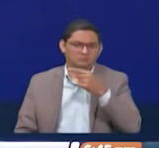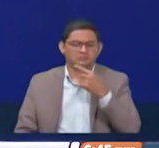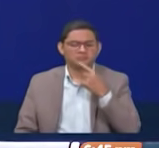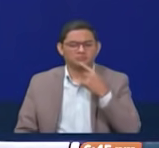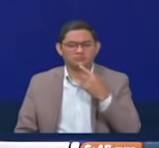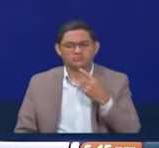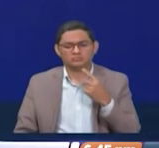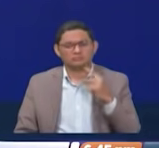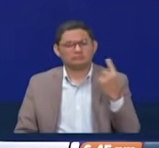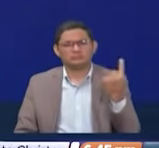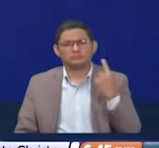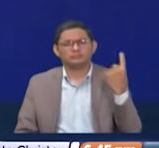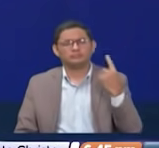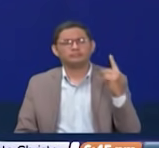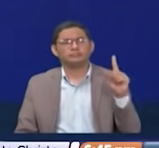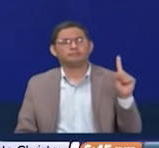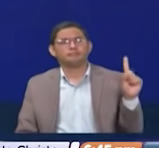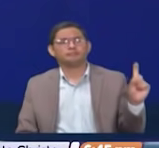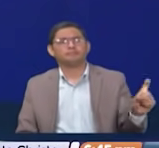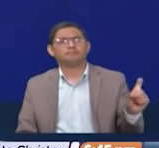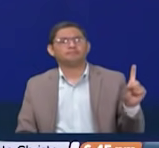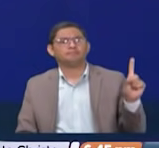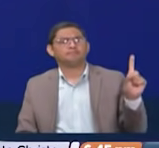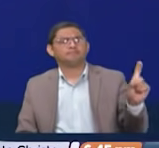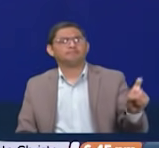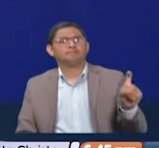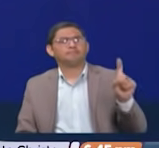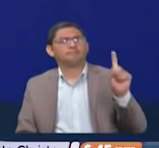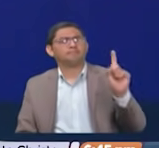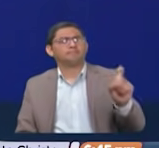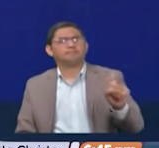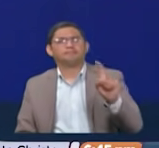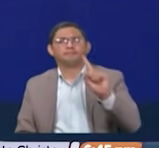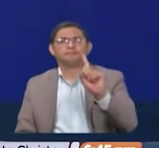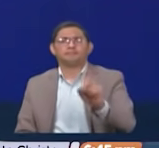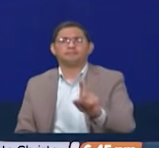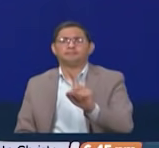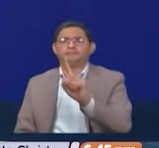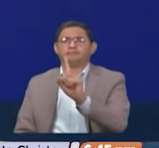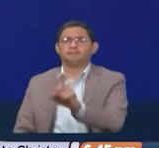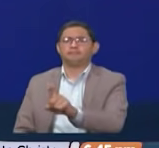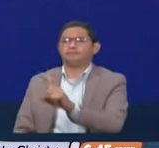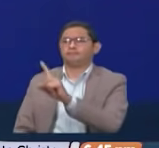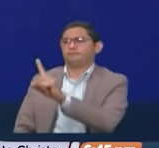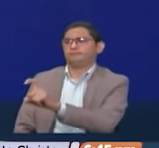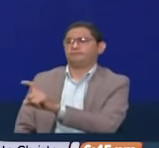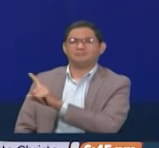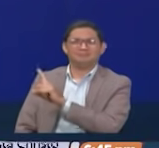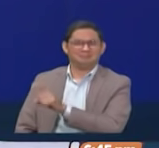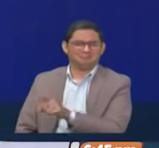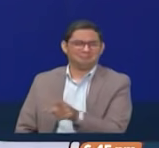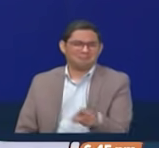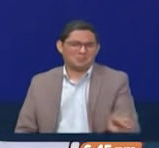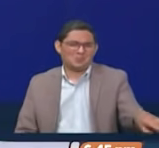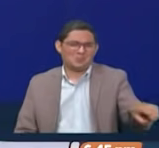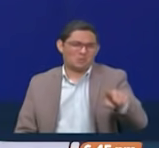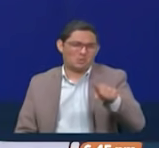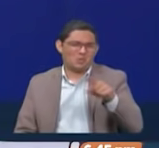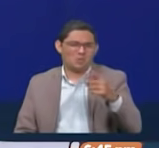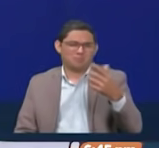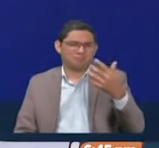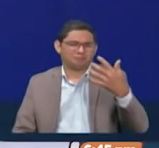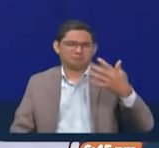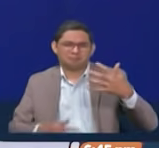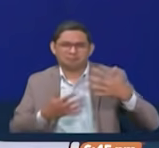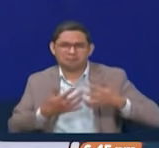consulta permanente con todos los grupos de interés y actores representativos de los